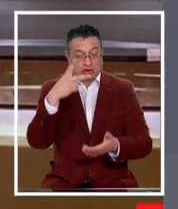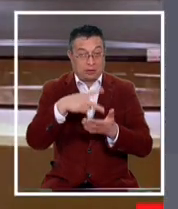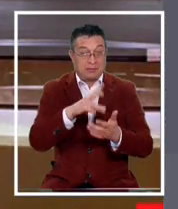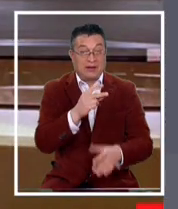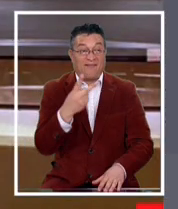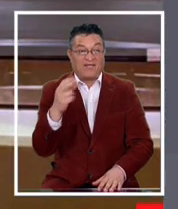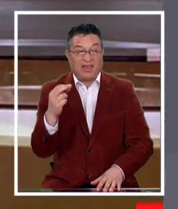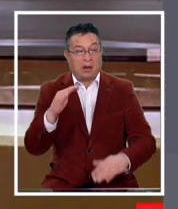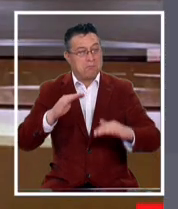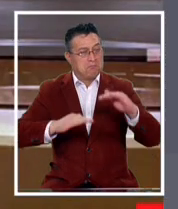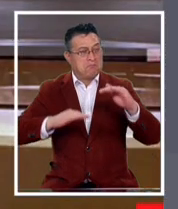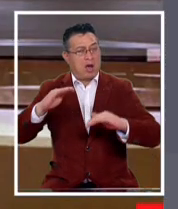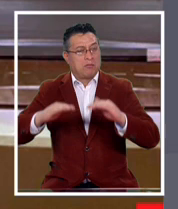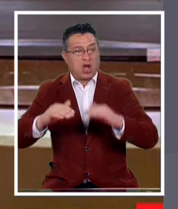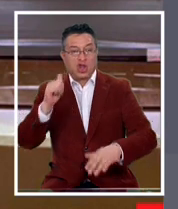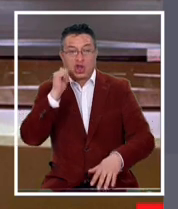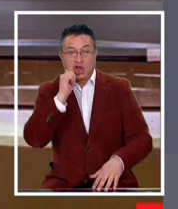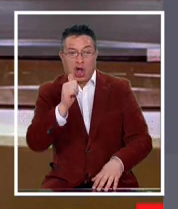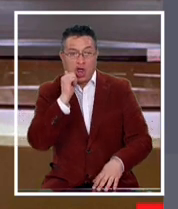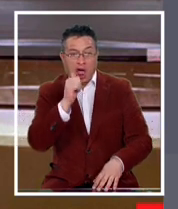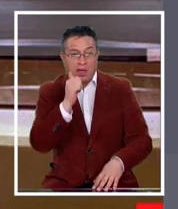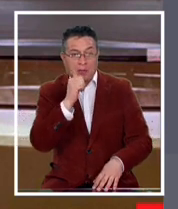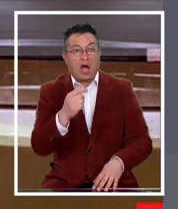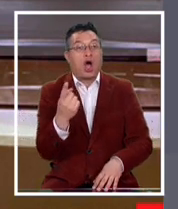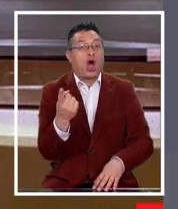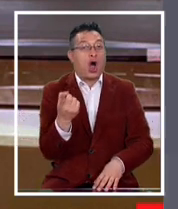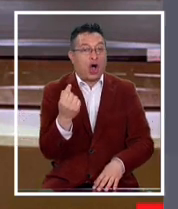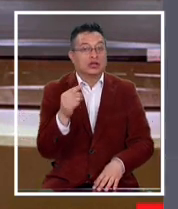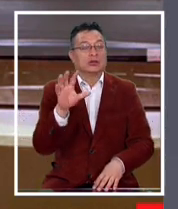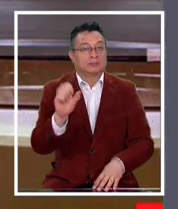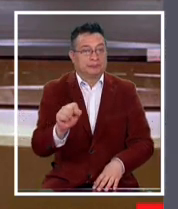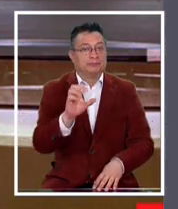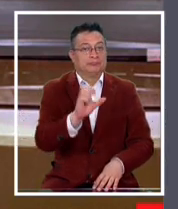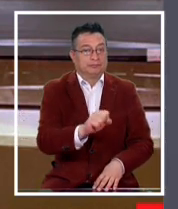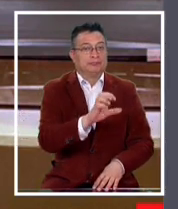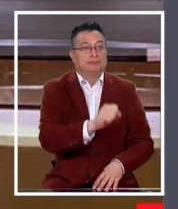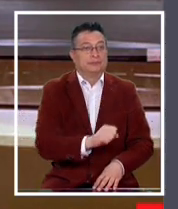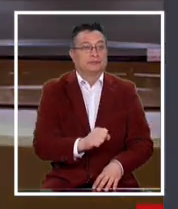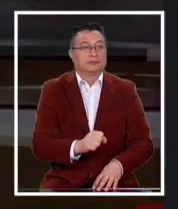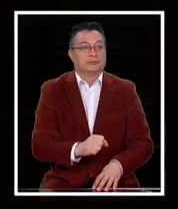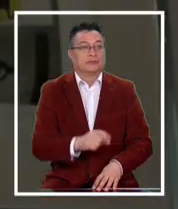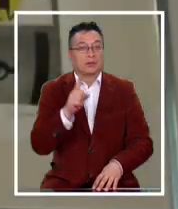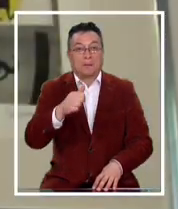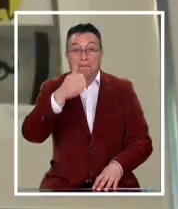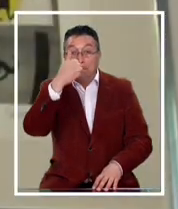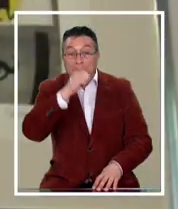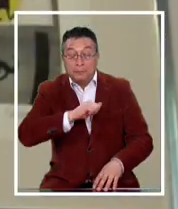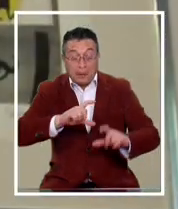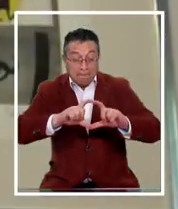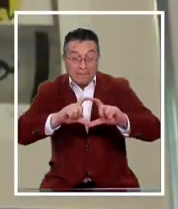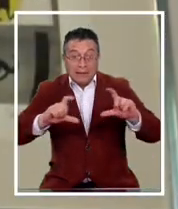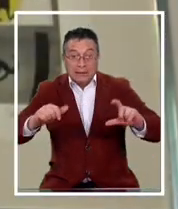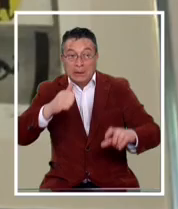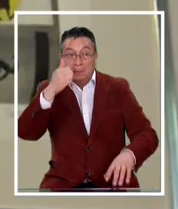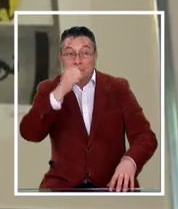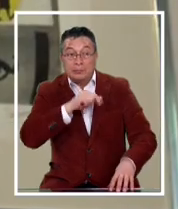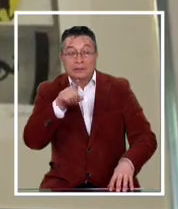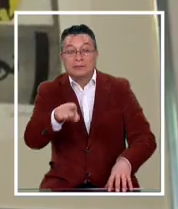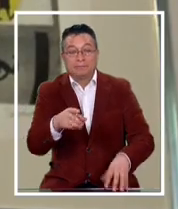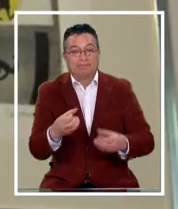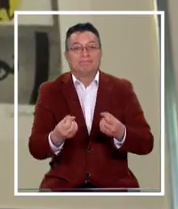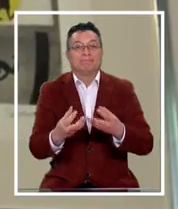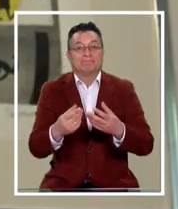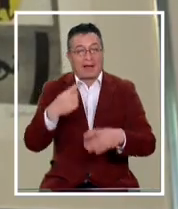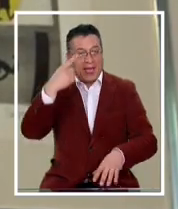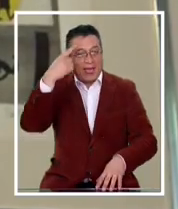2020, en promedio cada día se registraban 11 casos. El ocultamiento de la patente es precursor de delitos